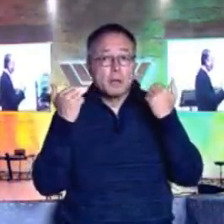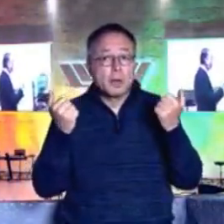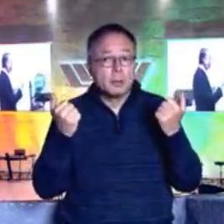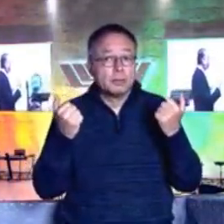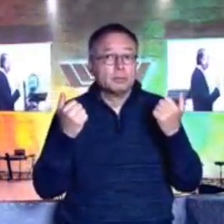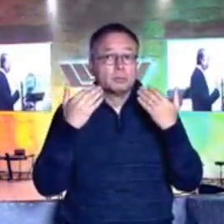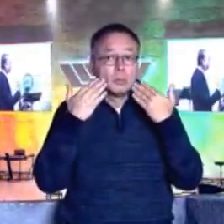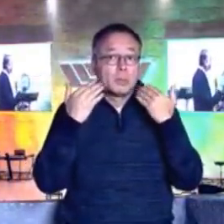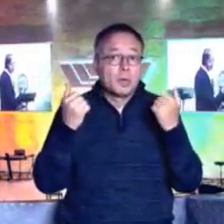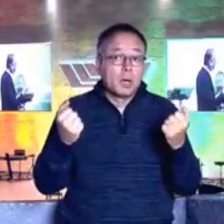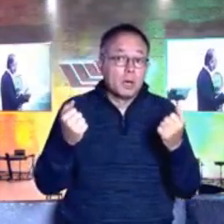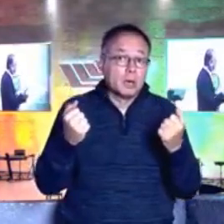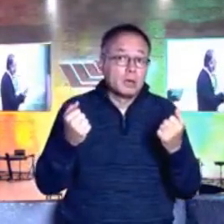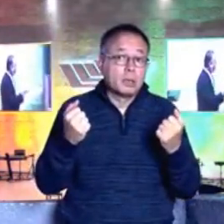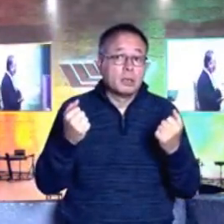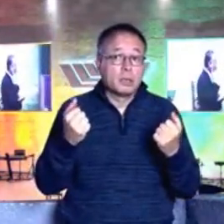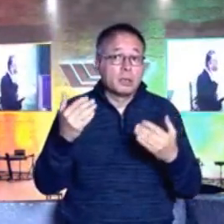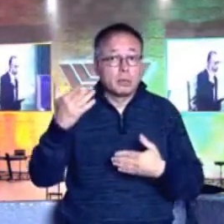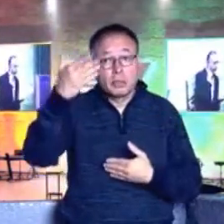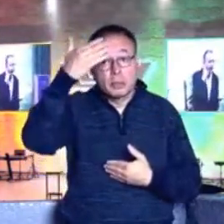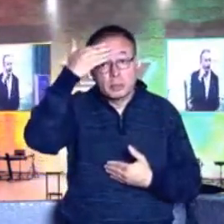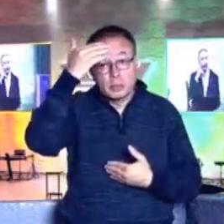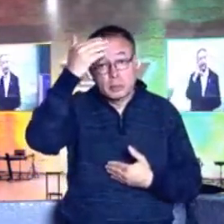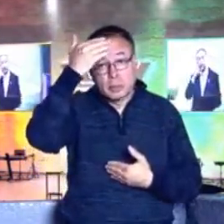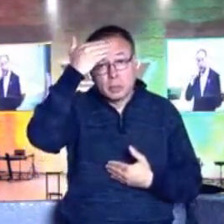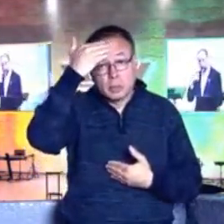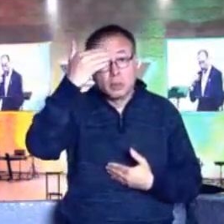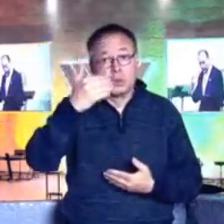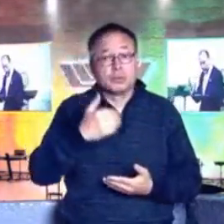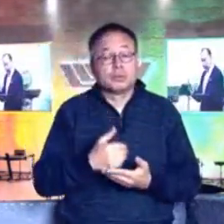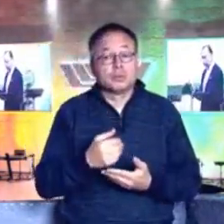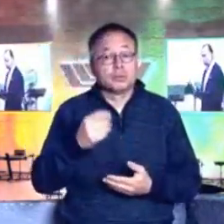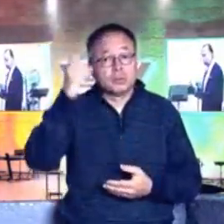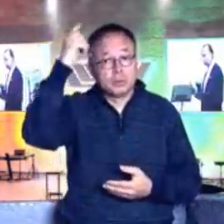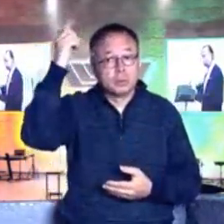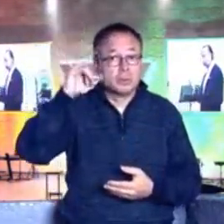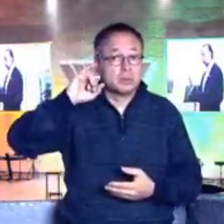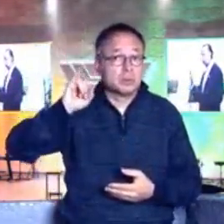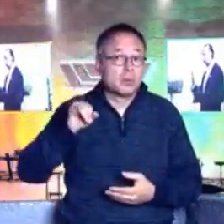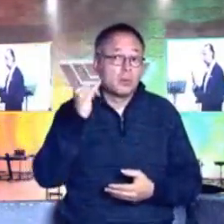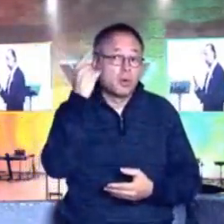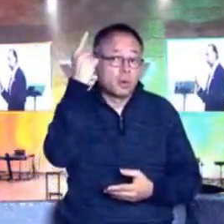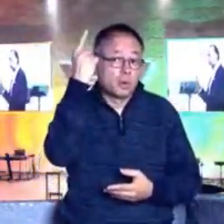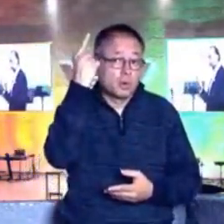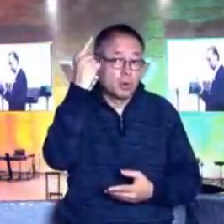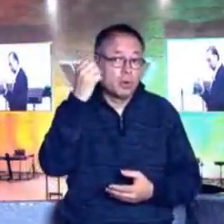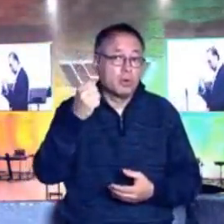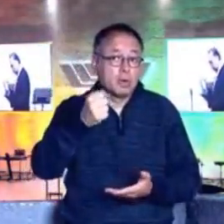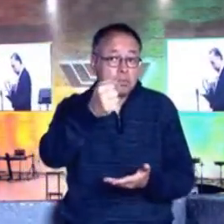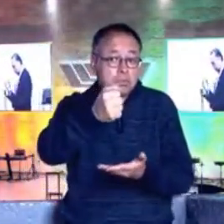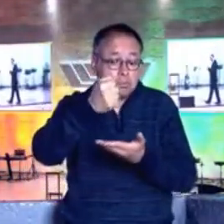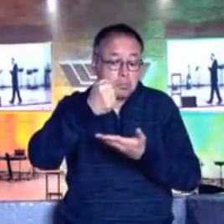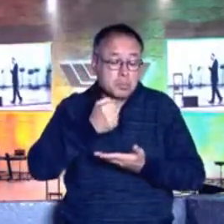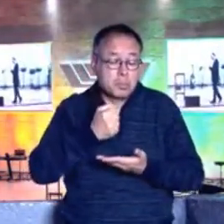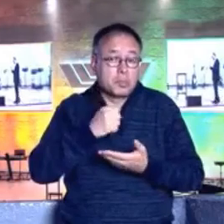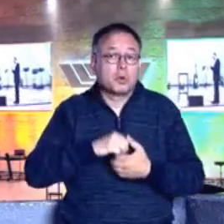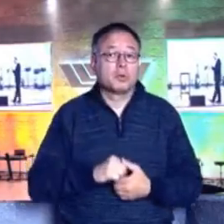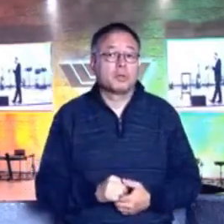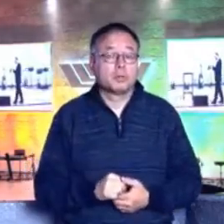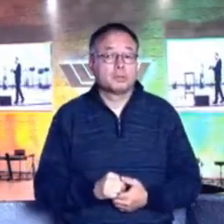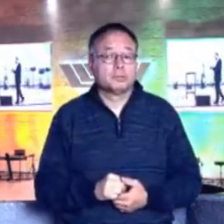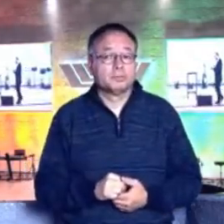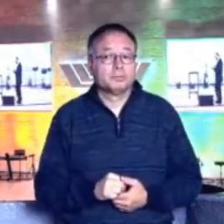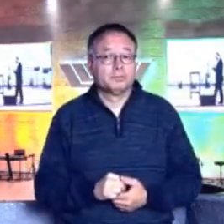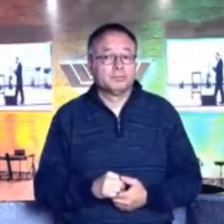Jehová jire cómo lo conoció Jehová el proveedor y